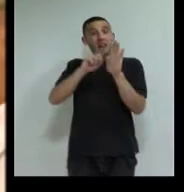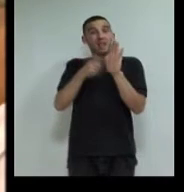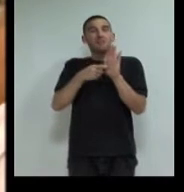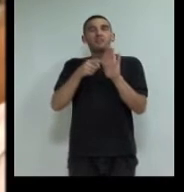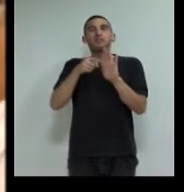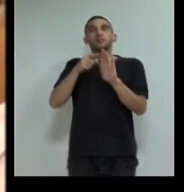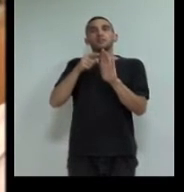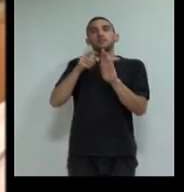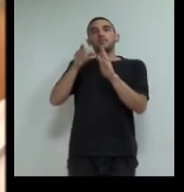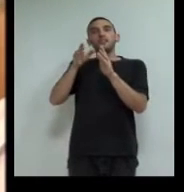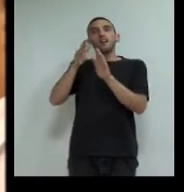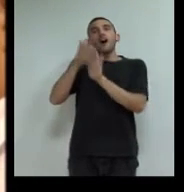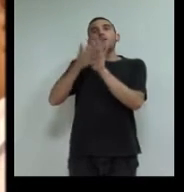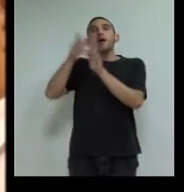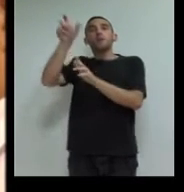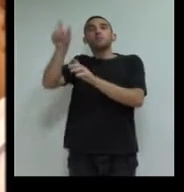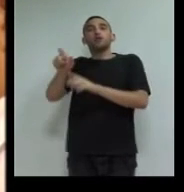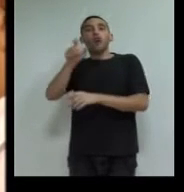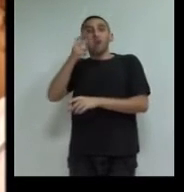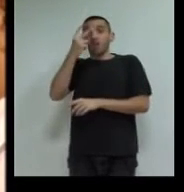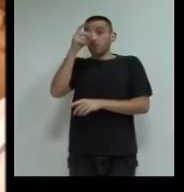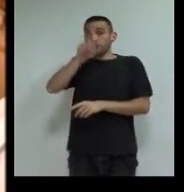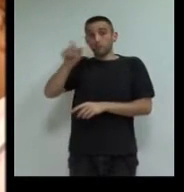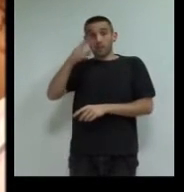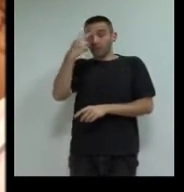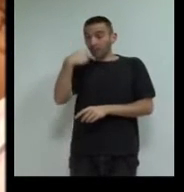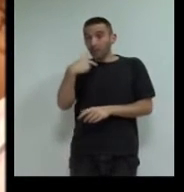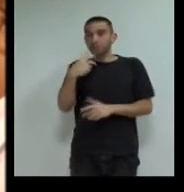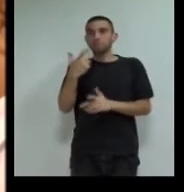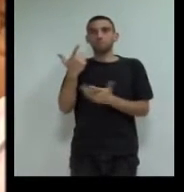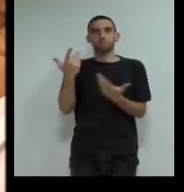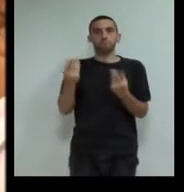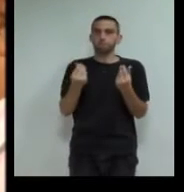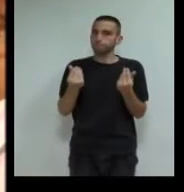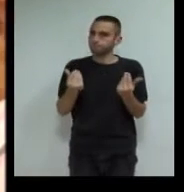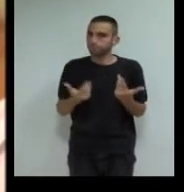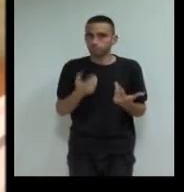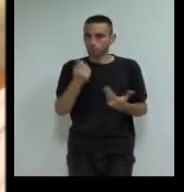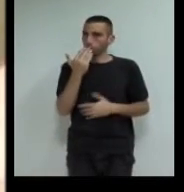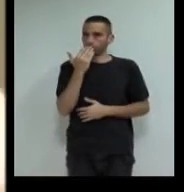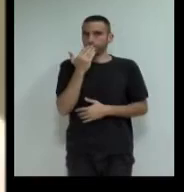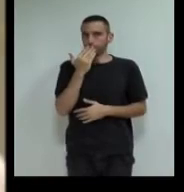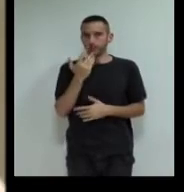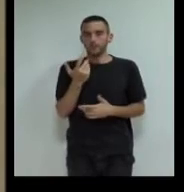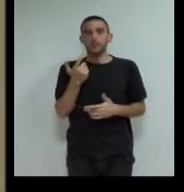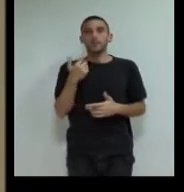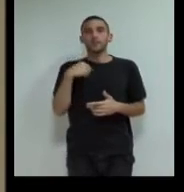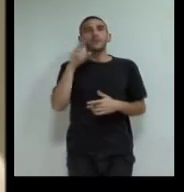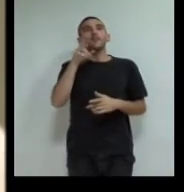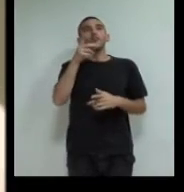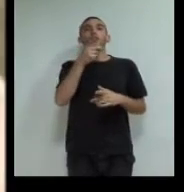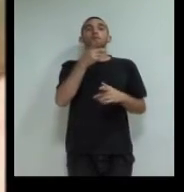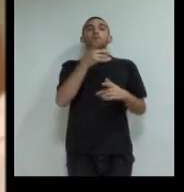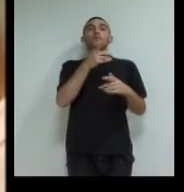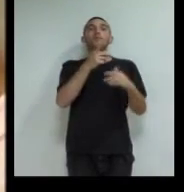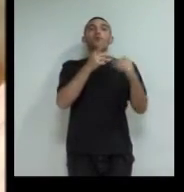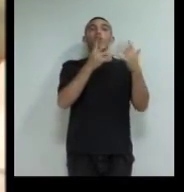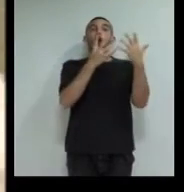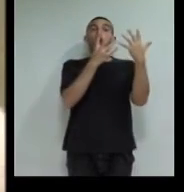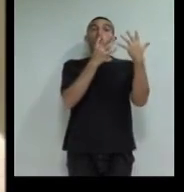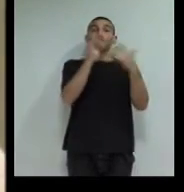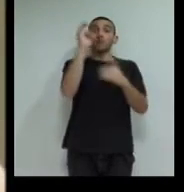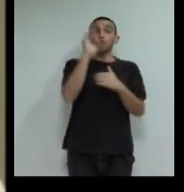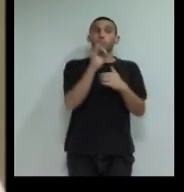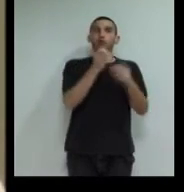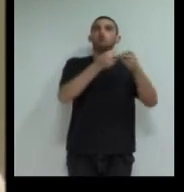que en la ley se diga que se obliga a las televisiones públicas al 90% de su programación subtitulada y al 75% en las